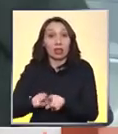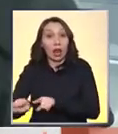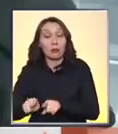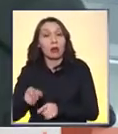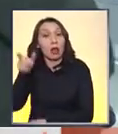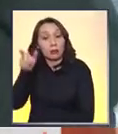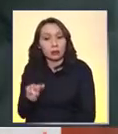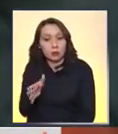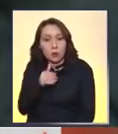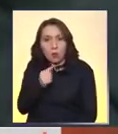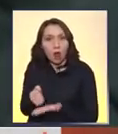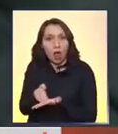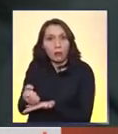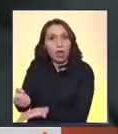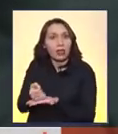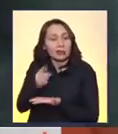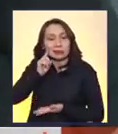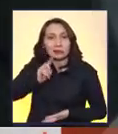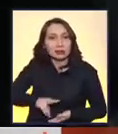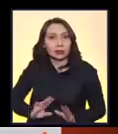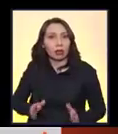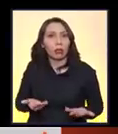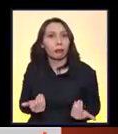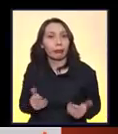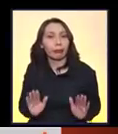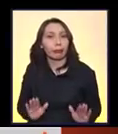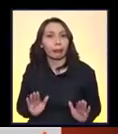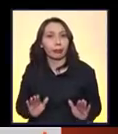el tratamiento que necesita.